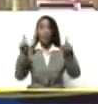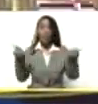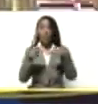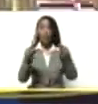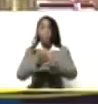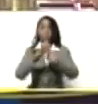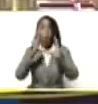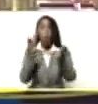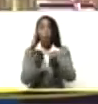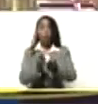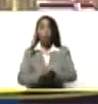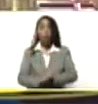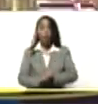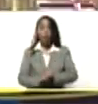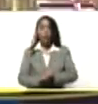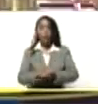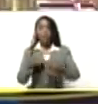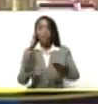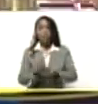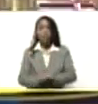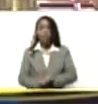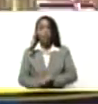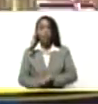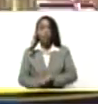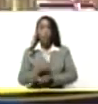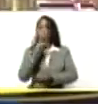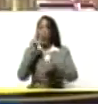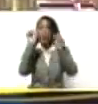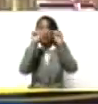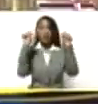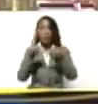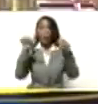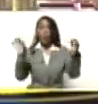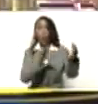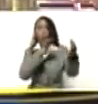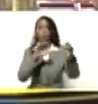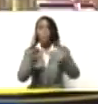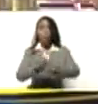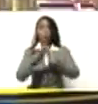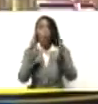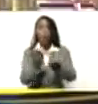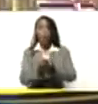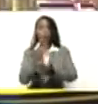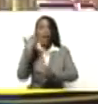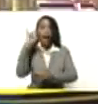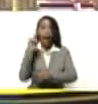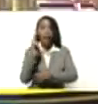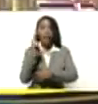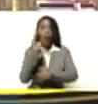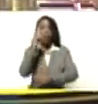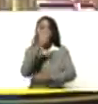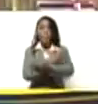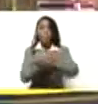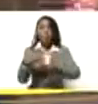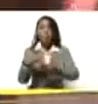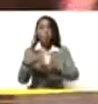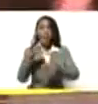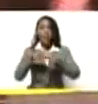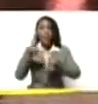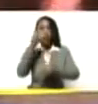mundo eduardo méndez no hay un sistema de orquestas en el mundo que tenga a un millón de